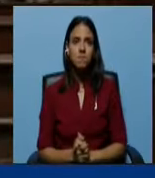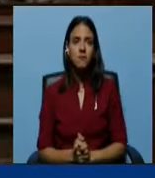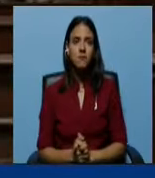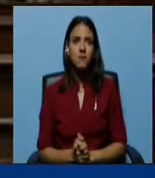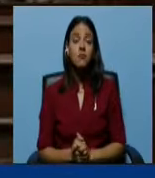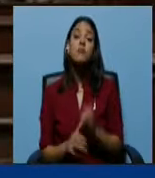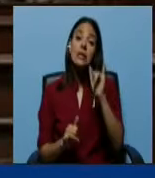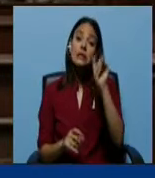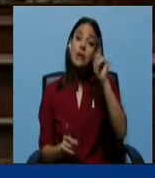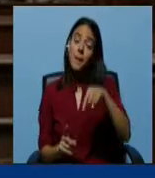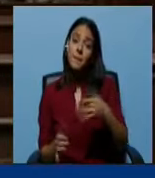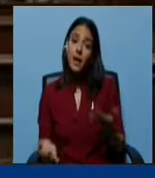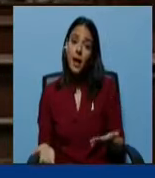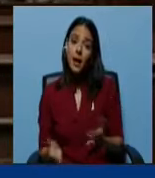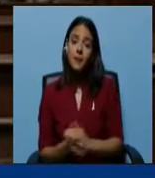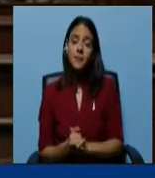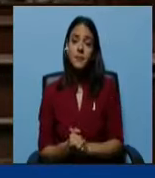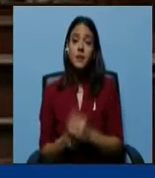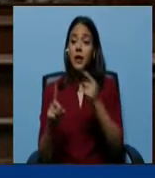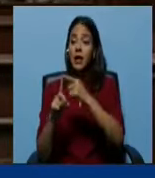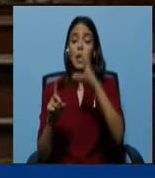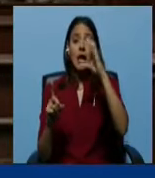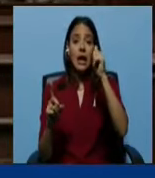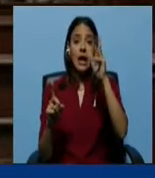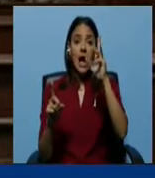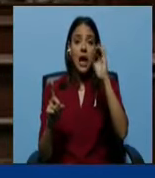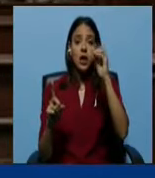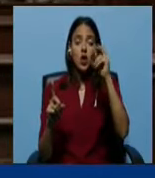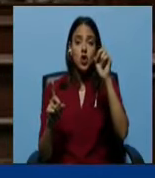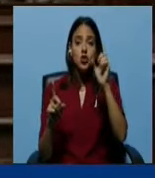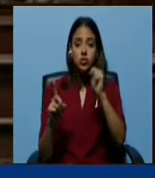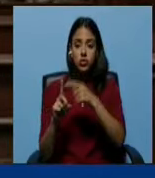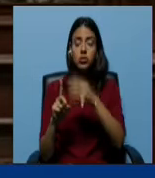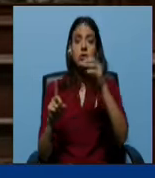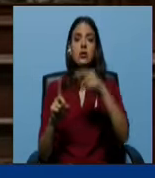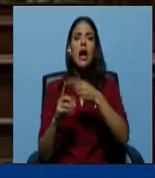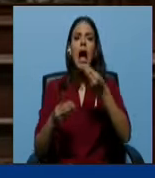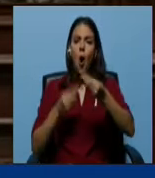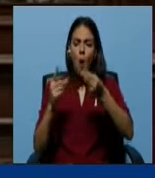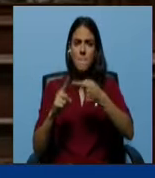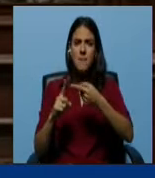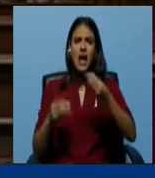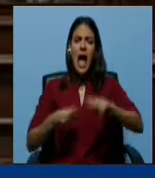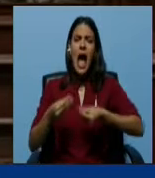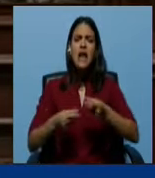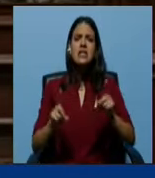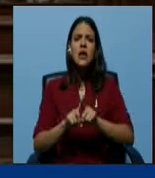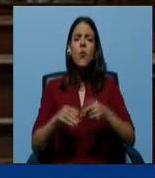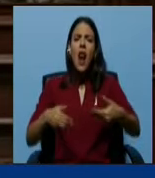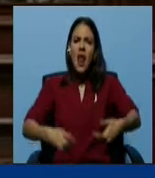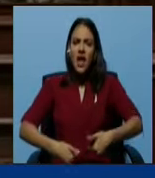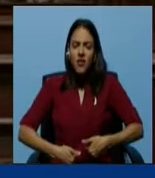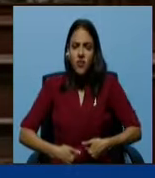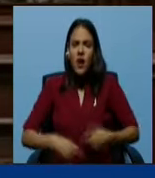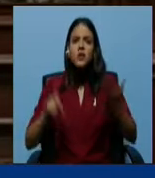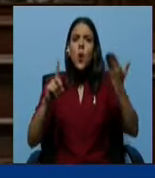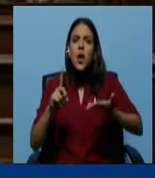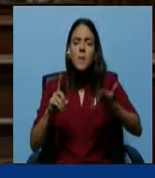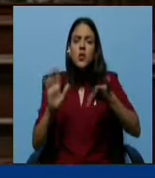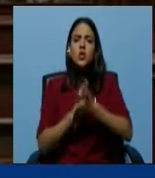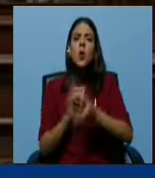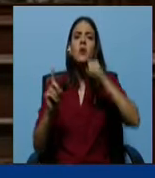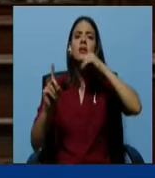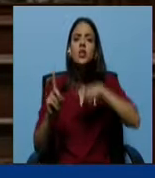Y Carlos Marx hizo el esfuerzo más importante en la historia del pensamiento